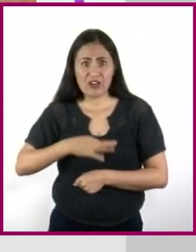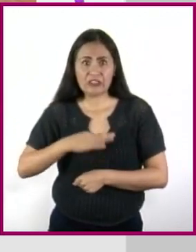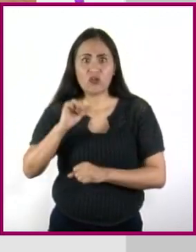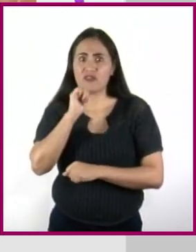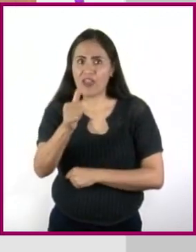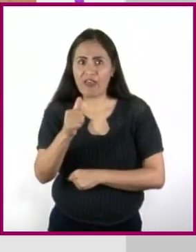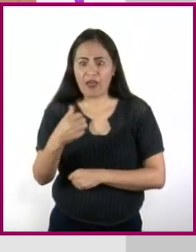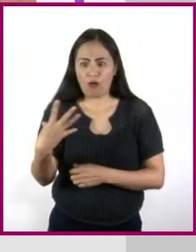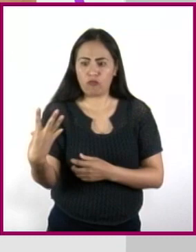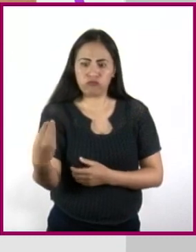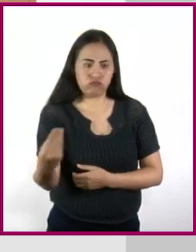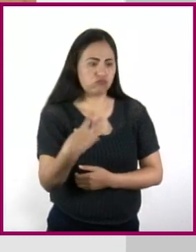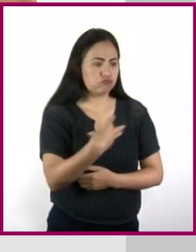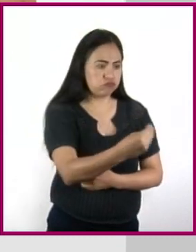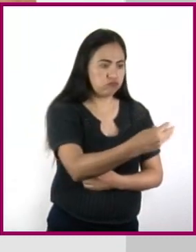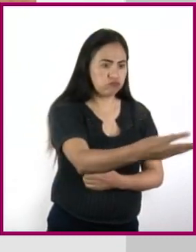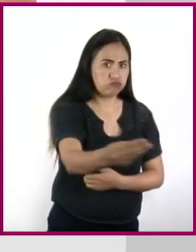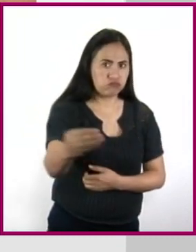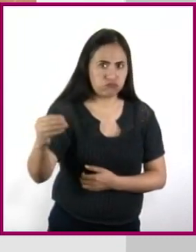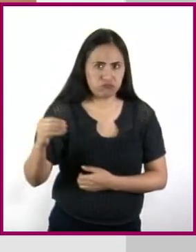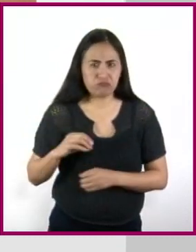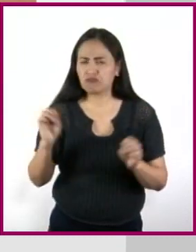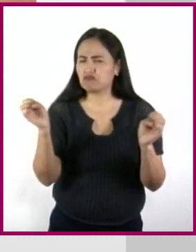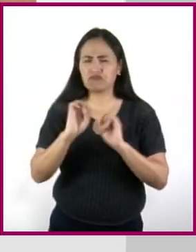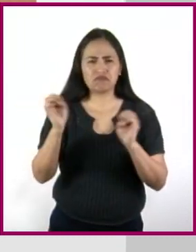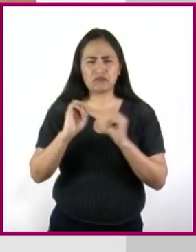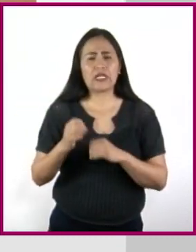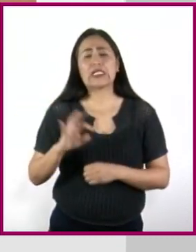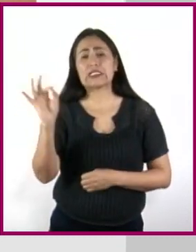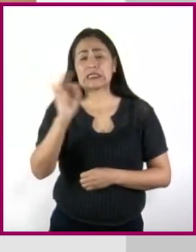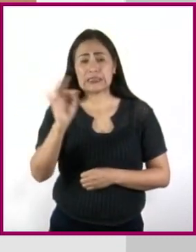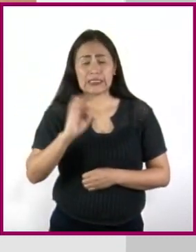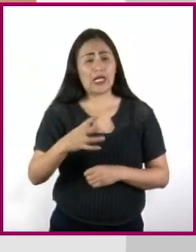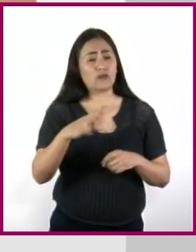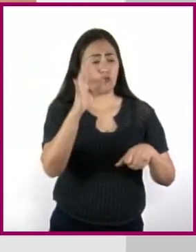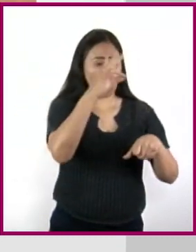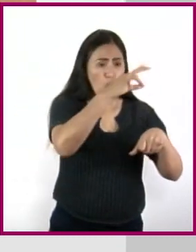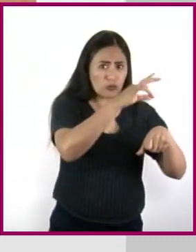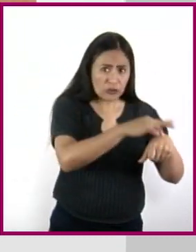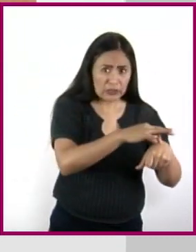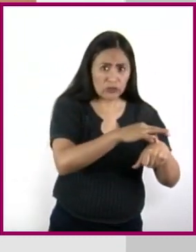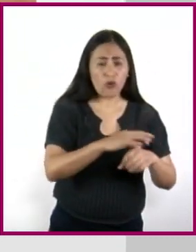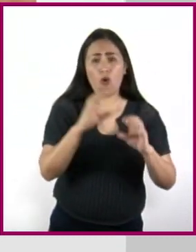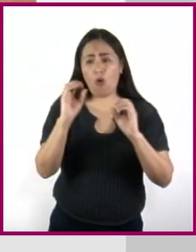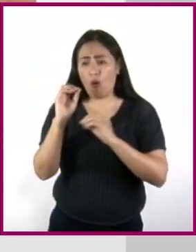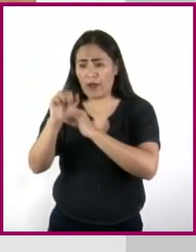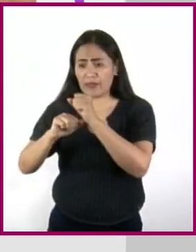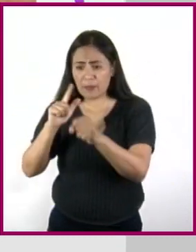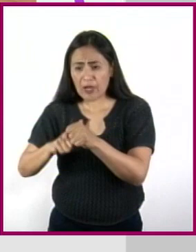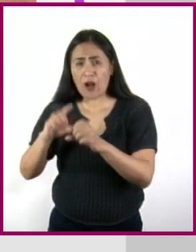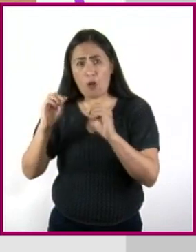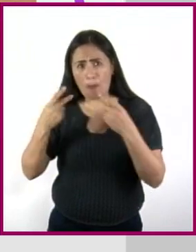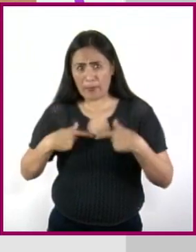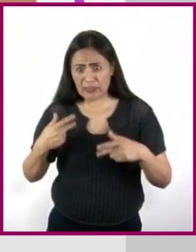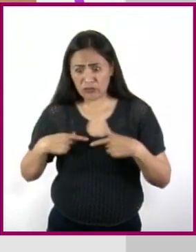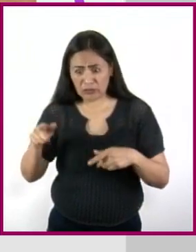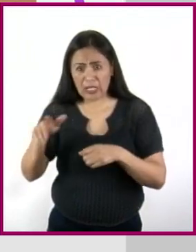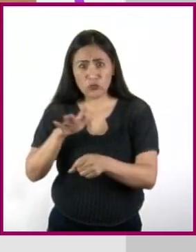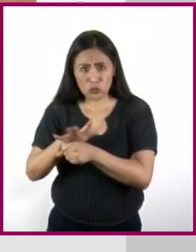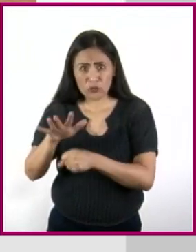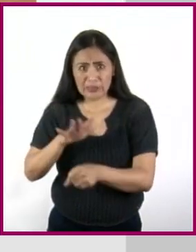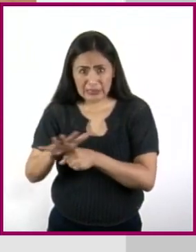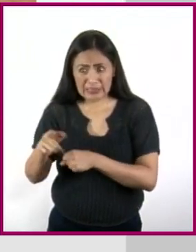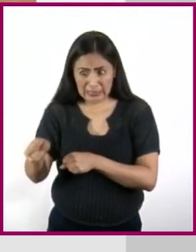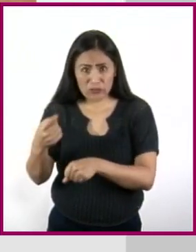mientras existan la cantidad de mosquitos adecuada y la cantidad de gente o animales enfermos, pues la enfermedad va a